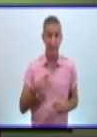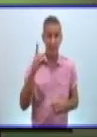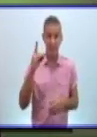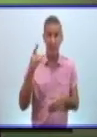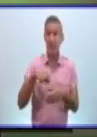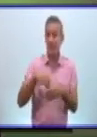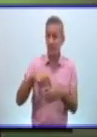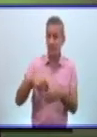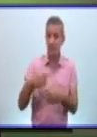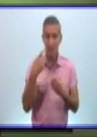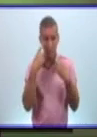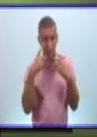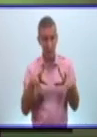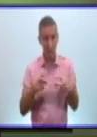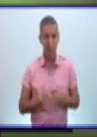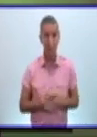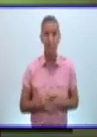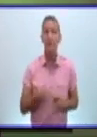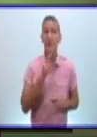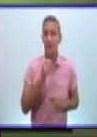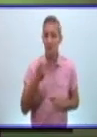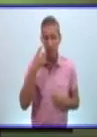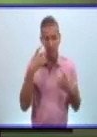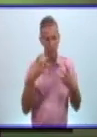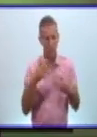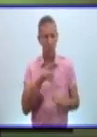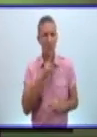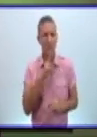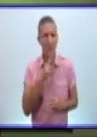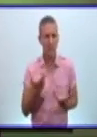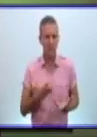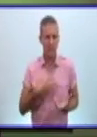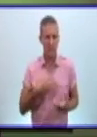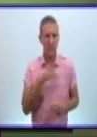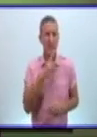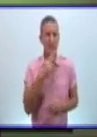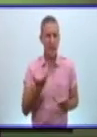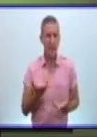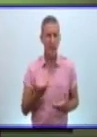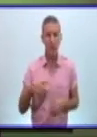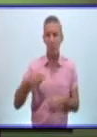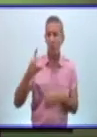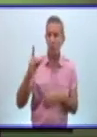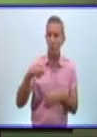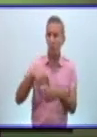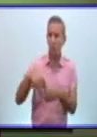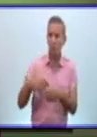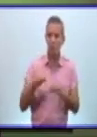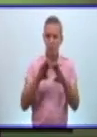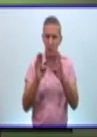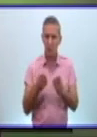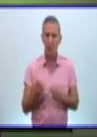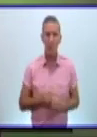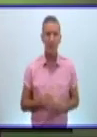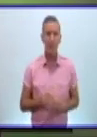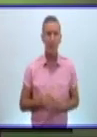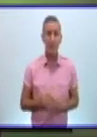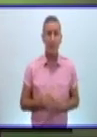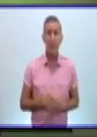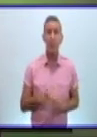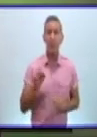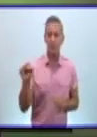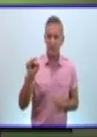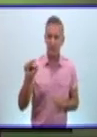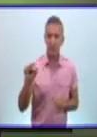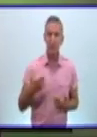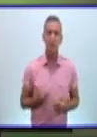y la importancia que tiene el agua como disolvente universal. ¿Por qué? Porque es la sustancia que más sustancias puede